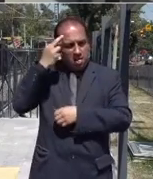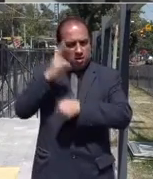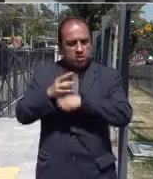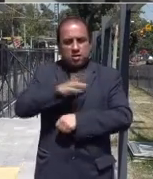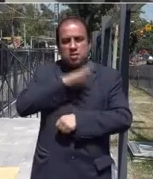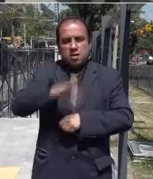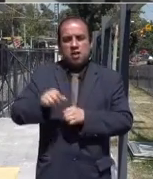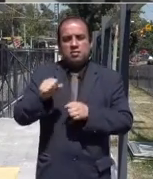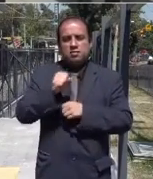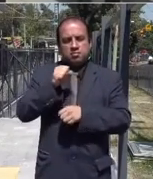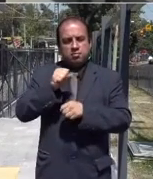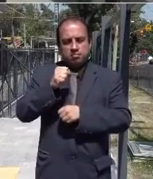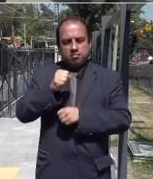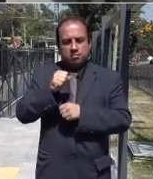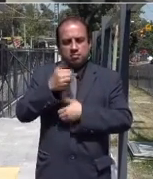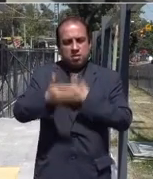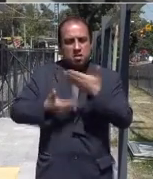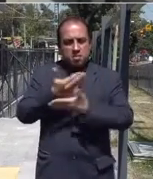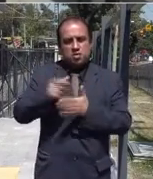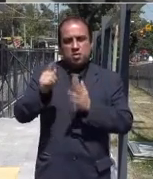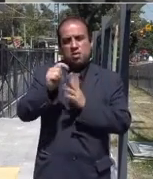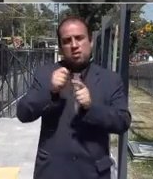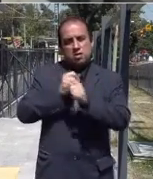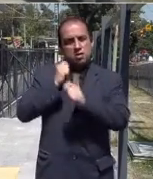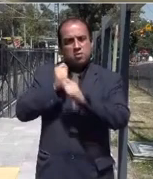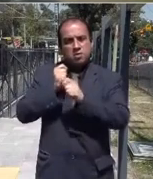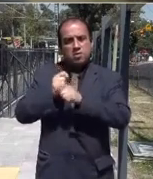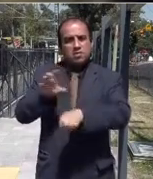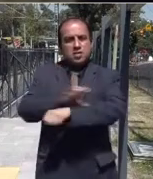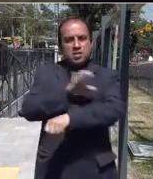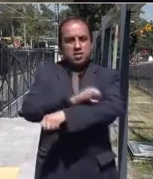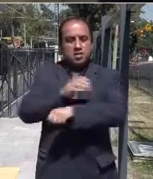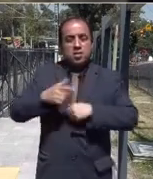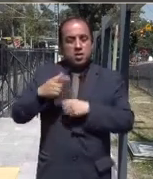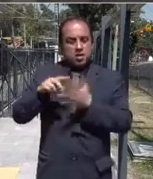de Transportes Eléctricos, ingeniero Guillermo Calderón Aguilera.